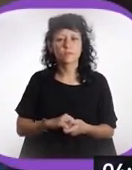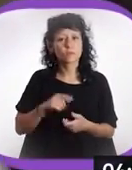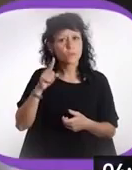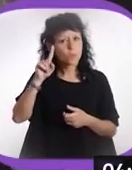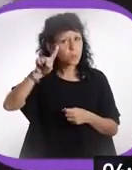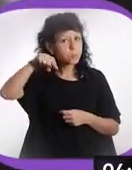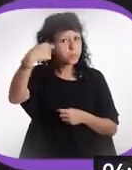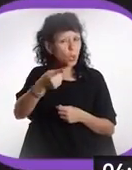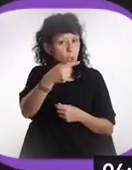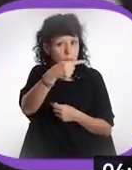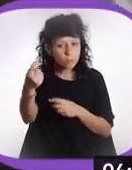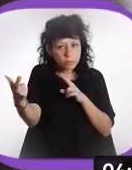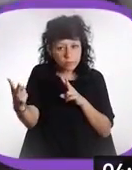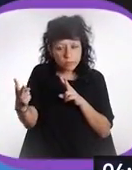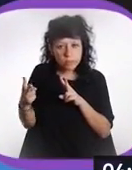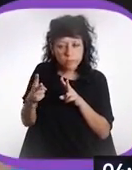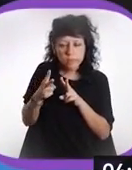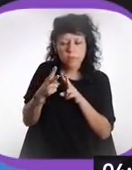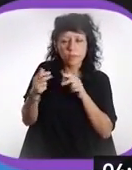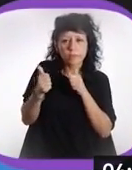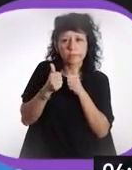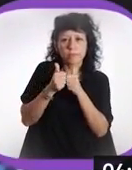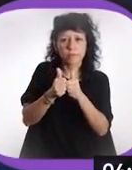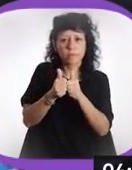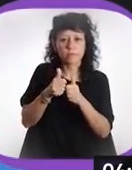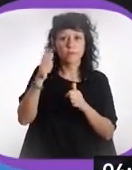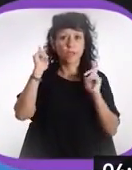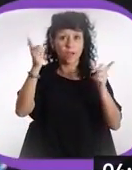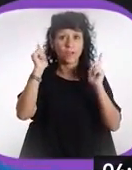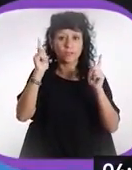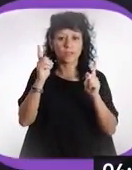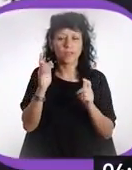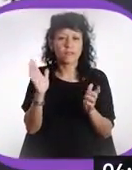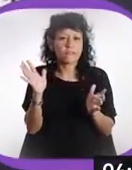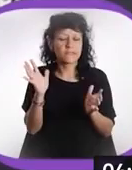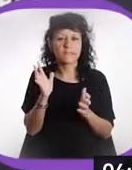Acompáñenos la próxima semana en otra aventura intergaláctica de ¡Bladders Quest!